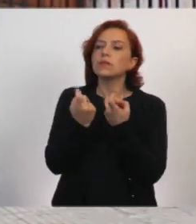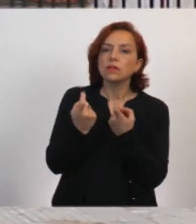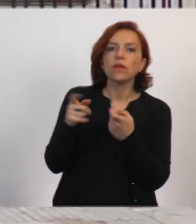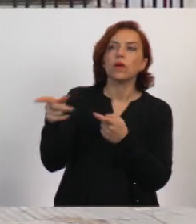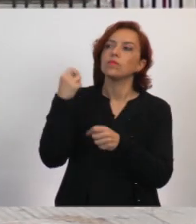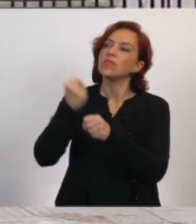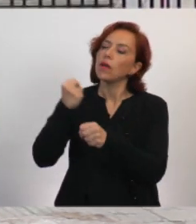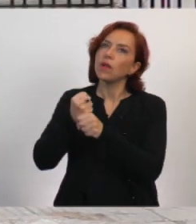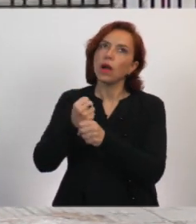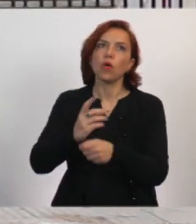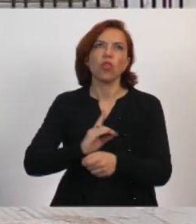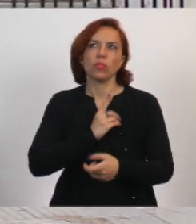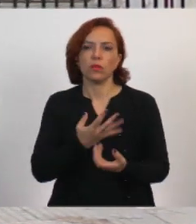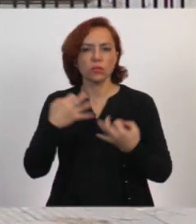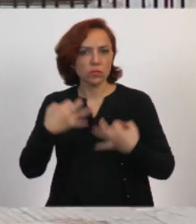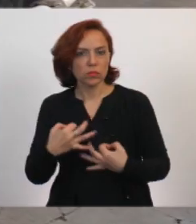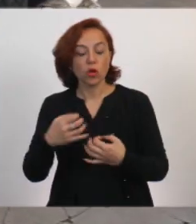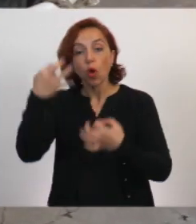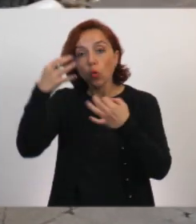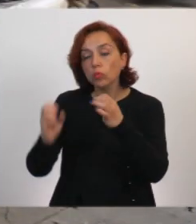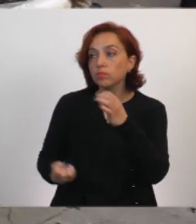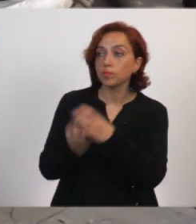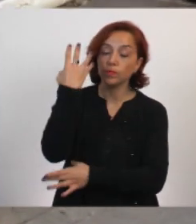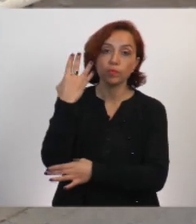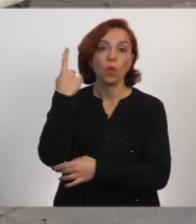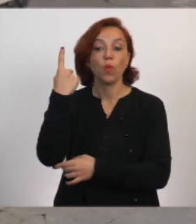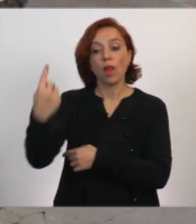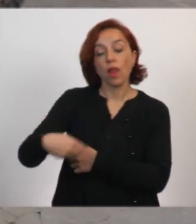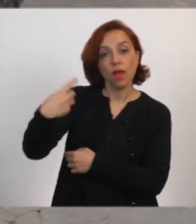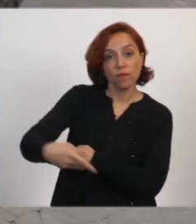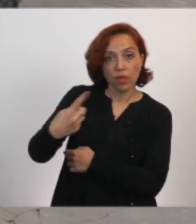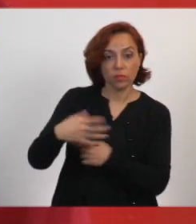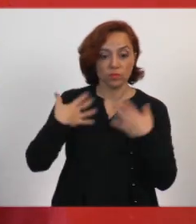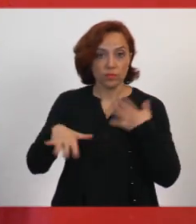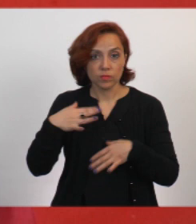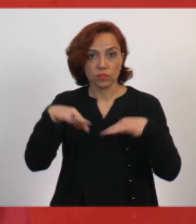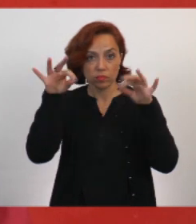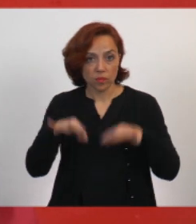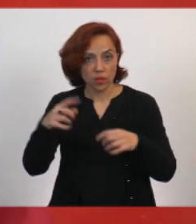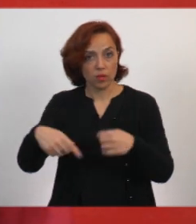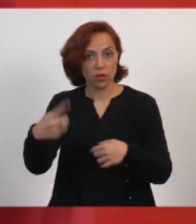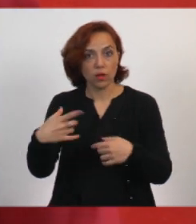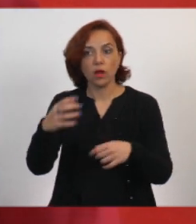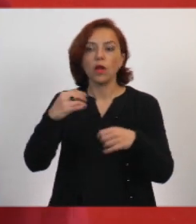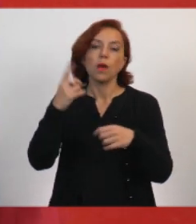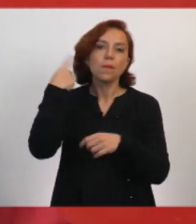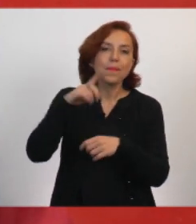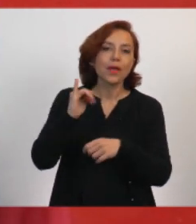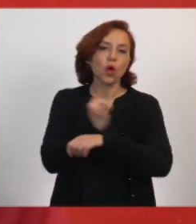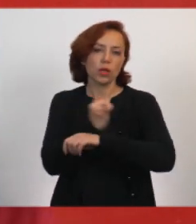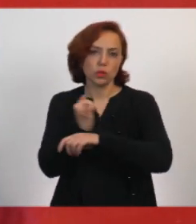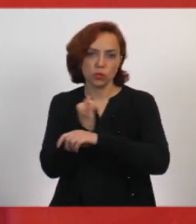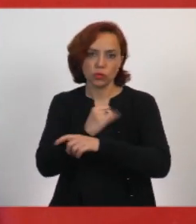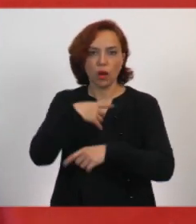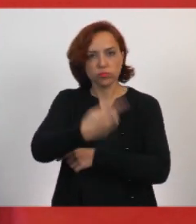se necesitaba para fortalecer era un trabajo digno. Y bueno, surgió la idea de hacer un lavadero industrial, porque para trabajar